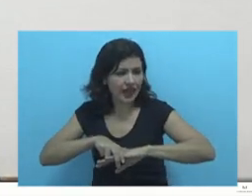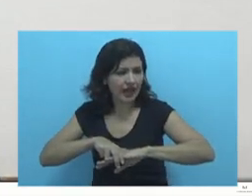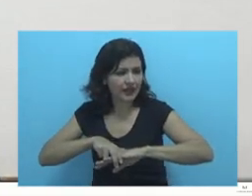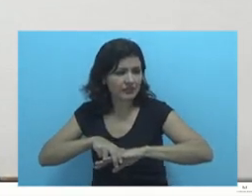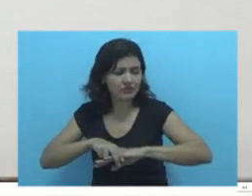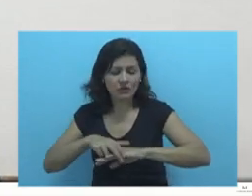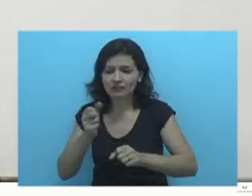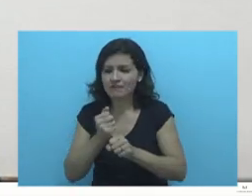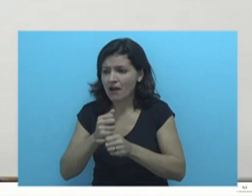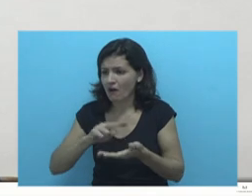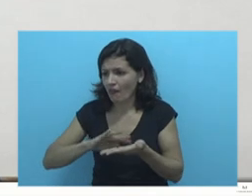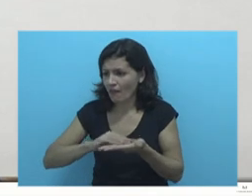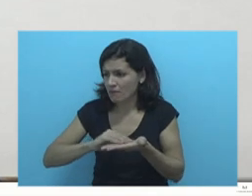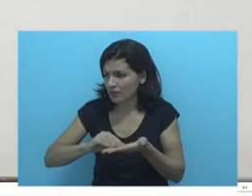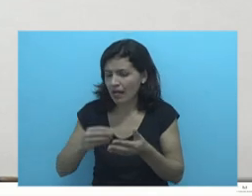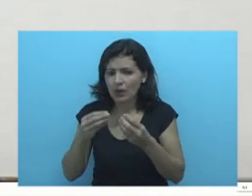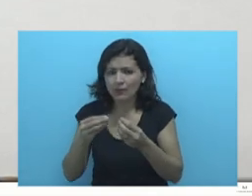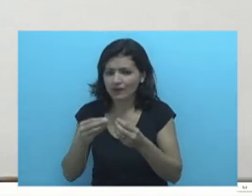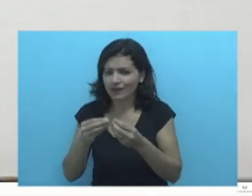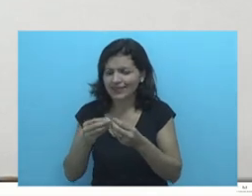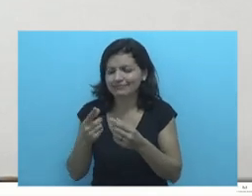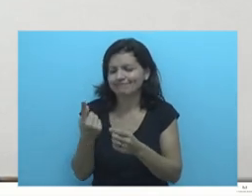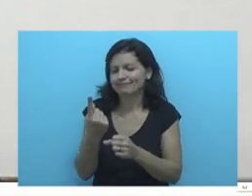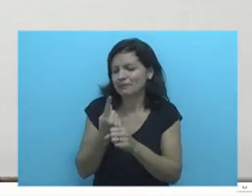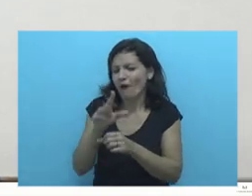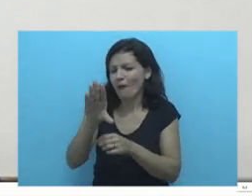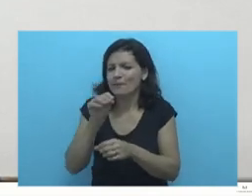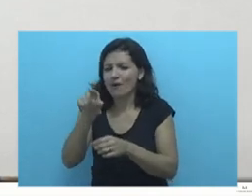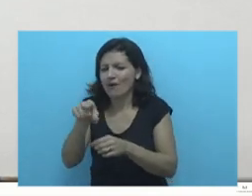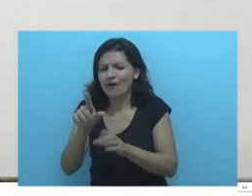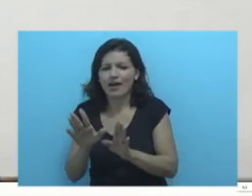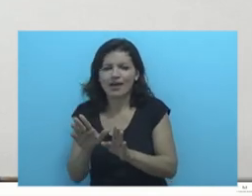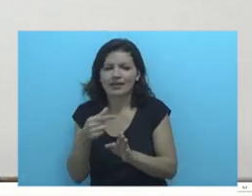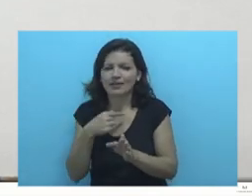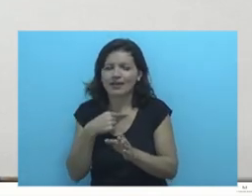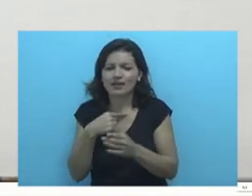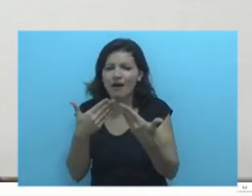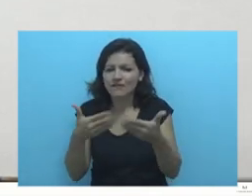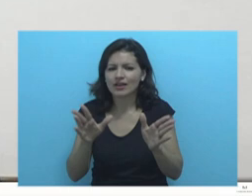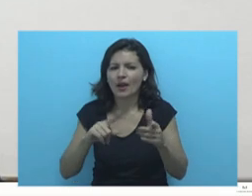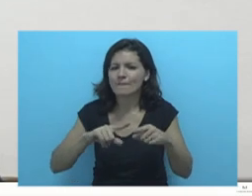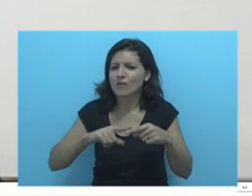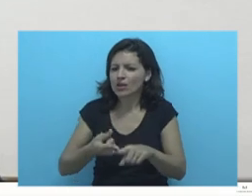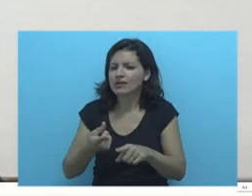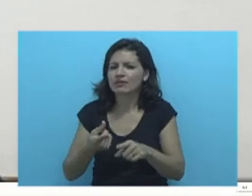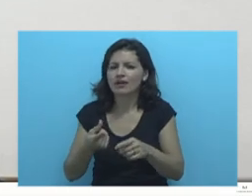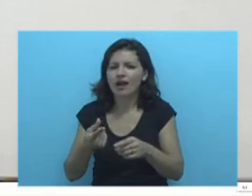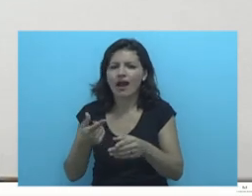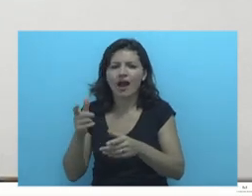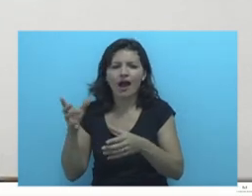por la decisión política de Miguel de abrir la política santafesina a las nuevas